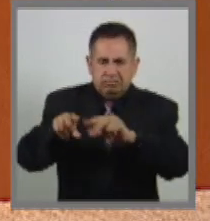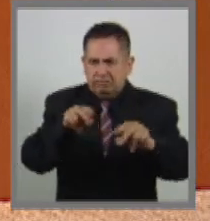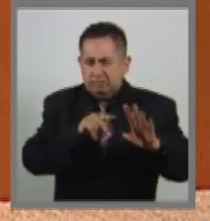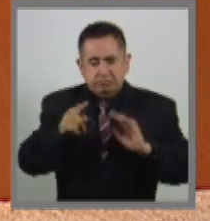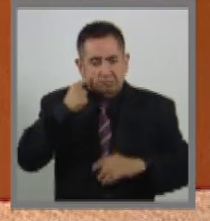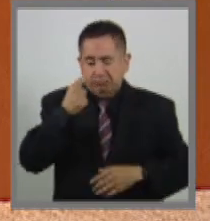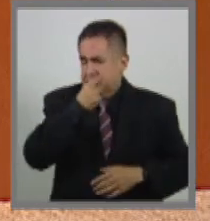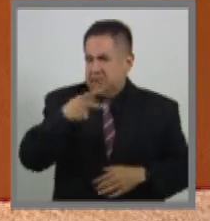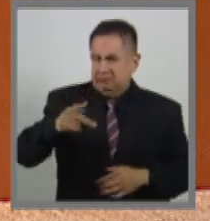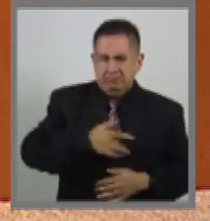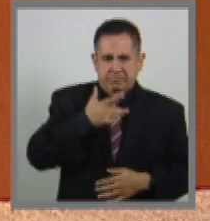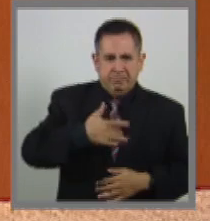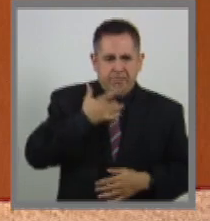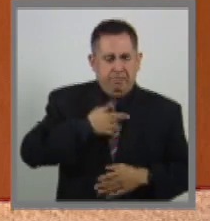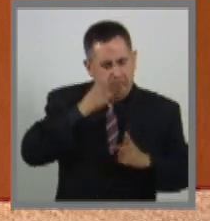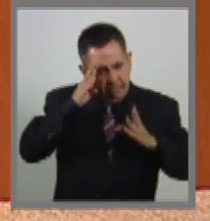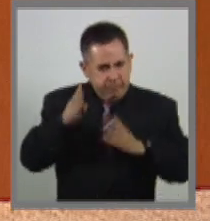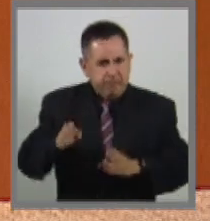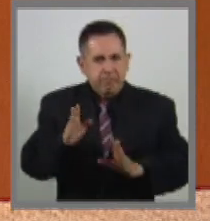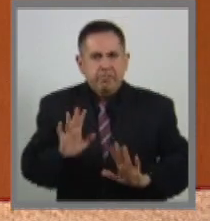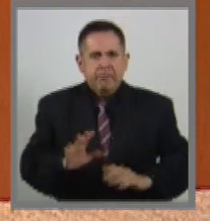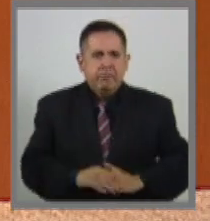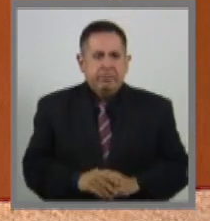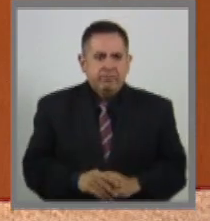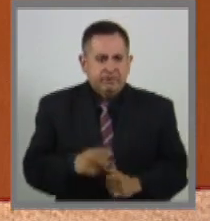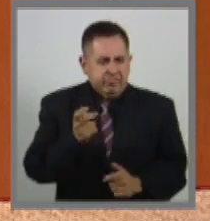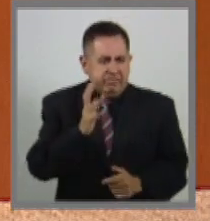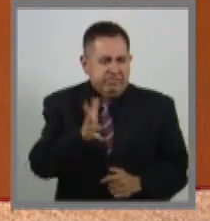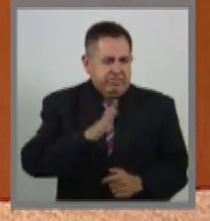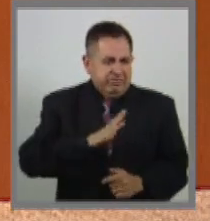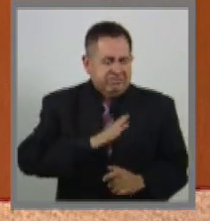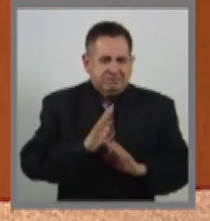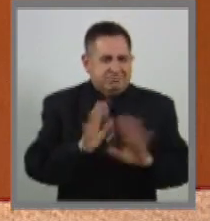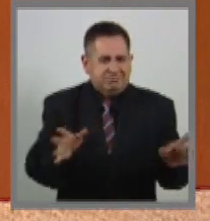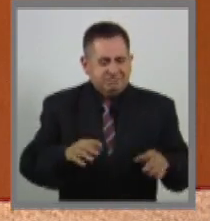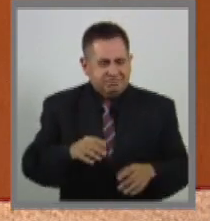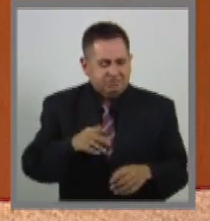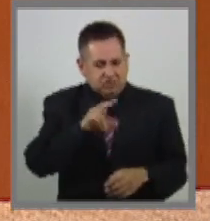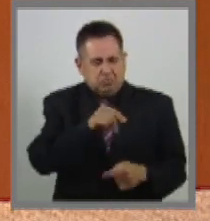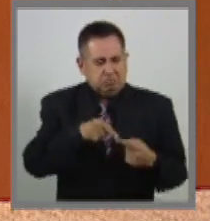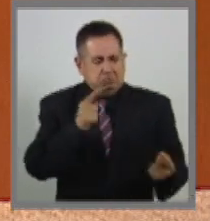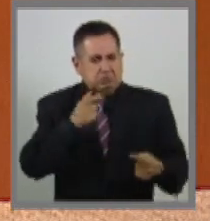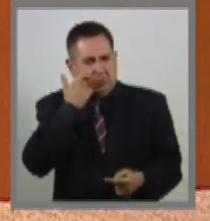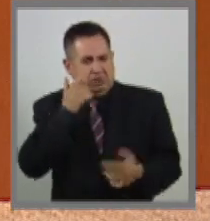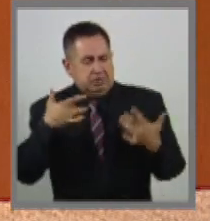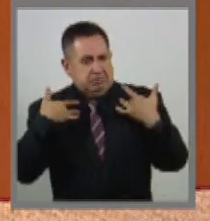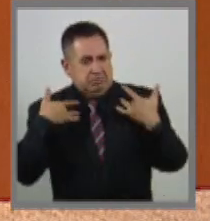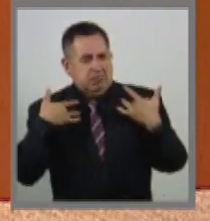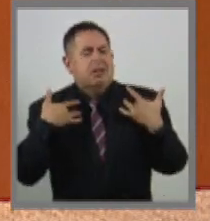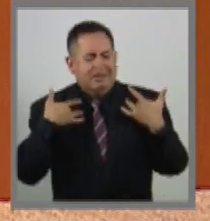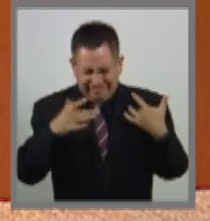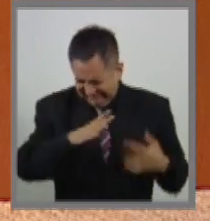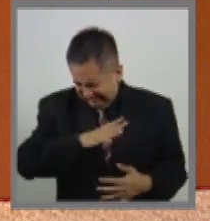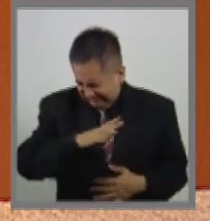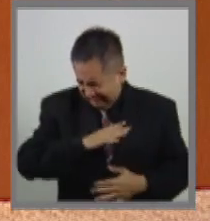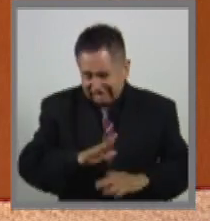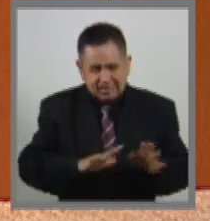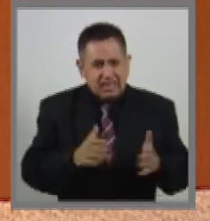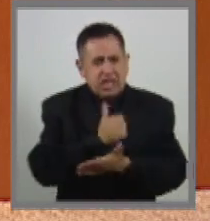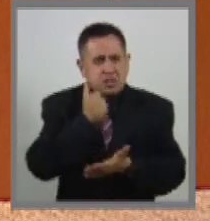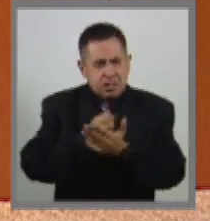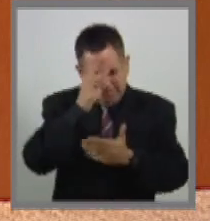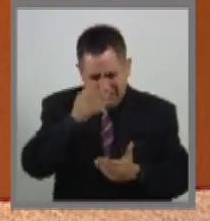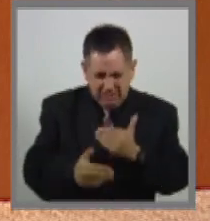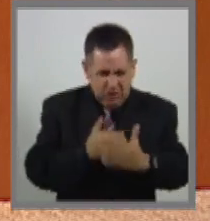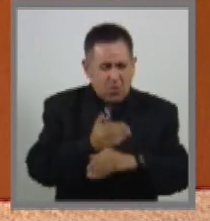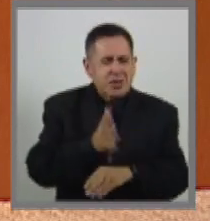suscribirlo solamente a los médicos. Ya existe la objeción de conciencia en la Ciudad de México, en la ciudad más